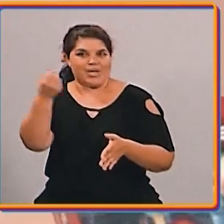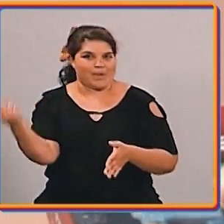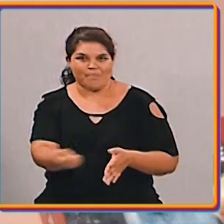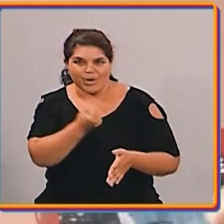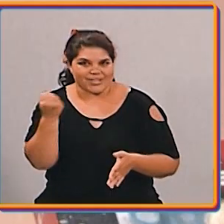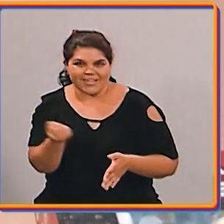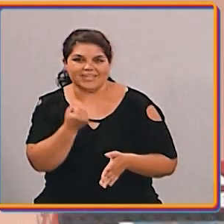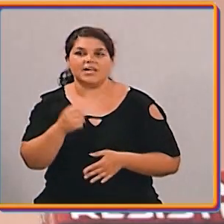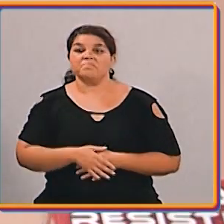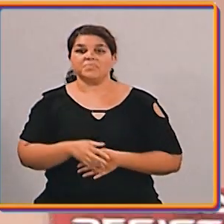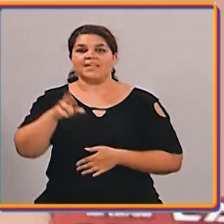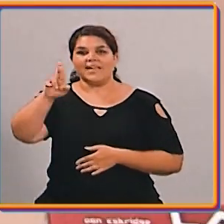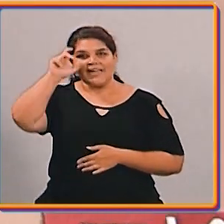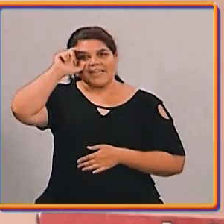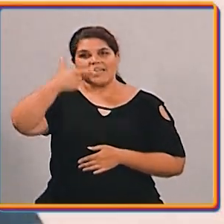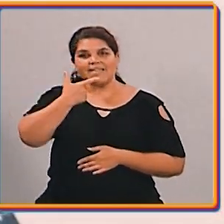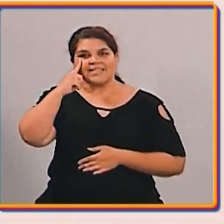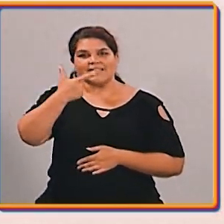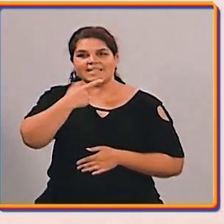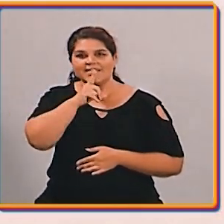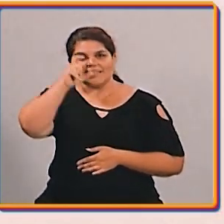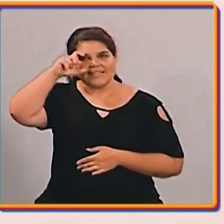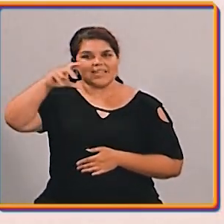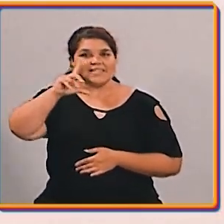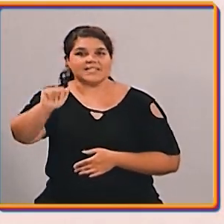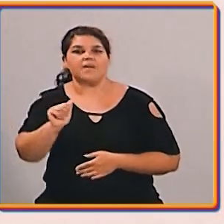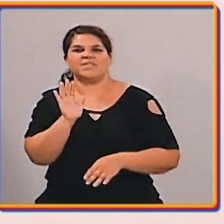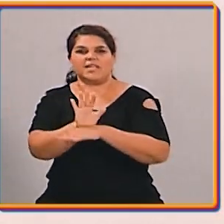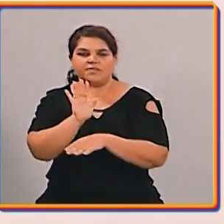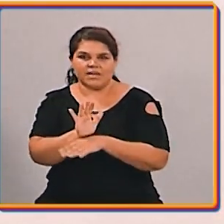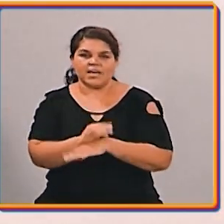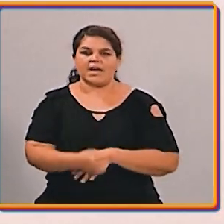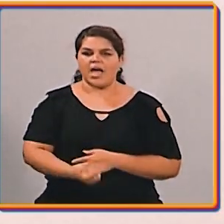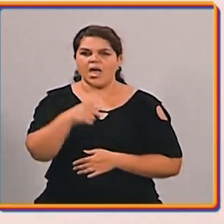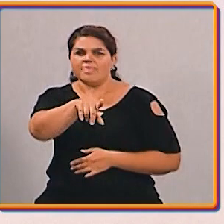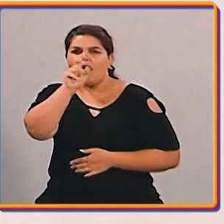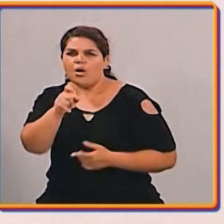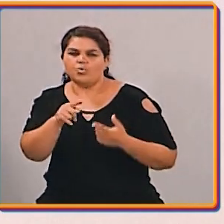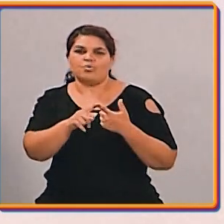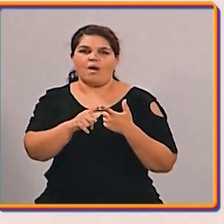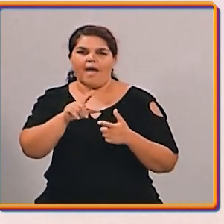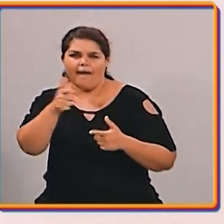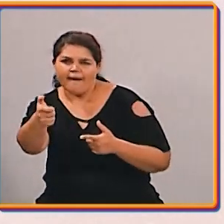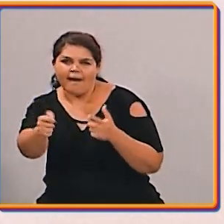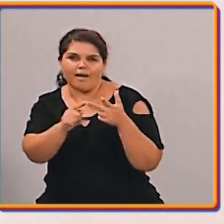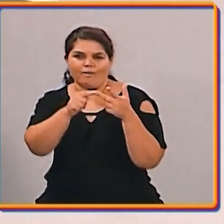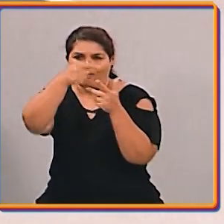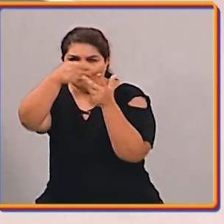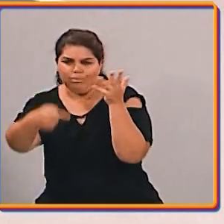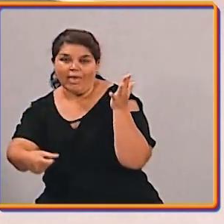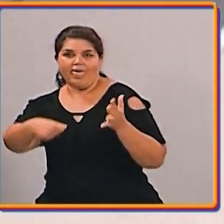Después de todo, la Resistencia se trata de eso, un divertido juego de deducción, engaños e identidades secretas.